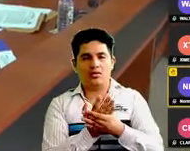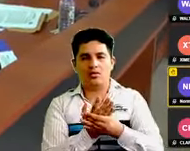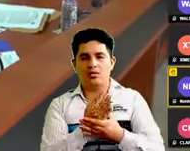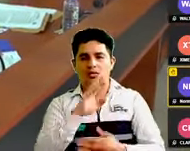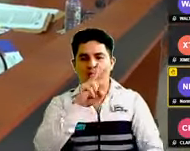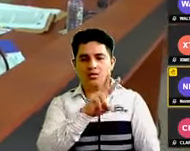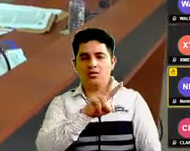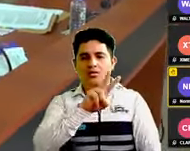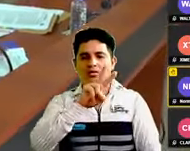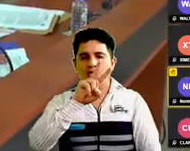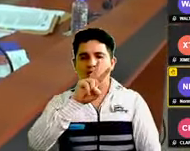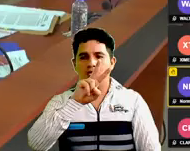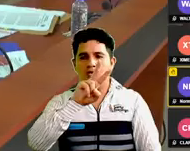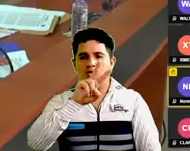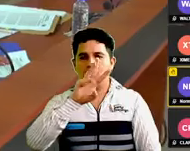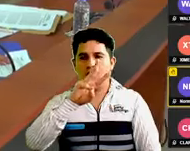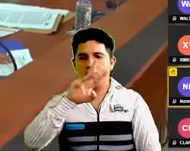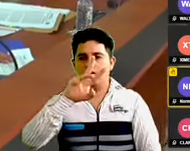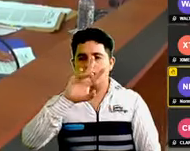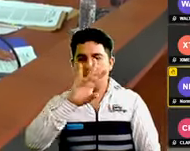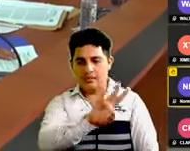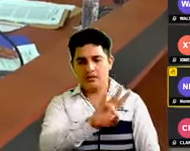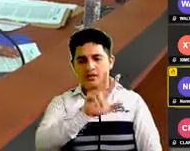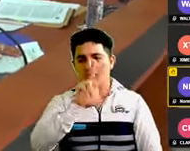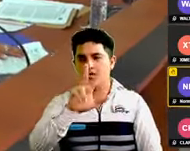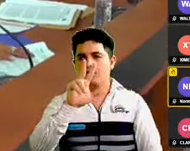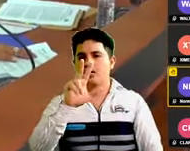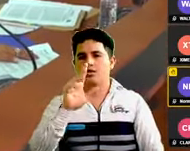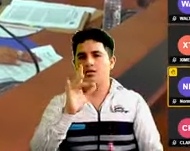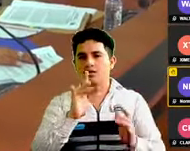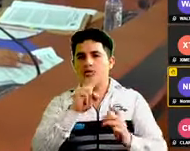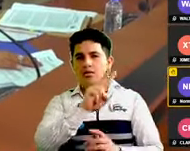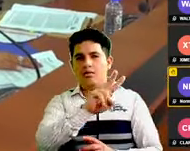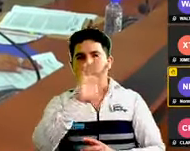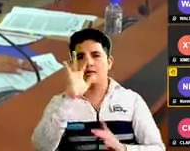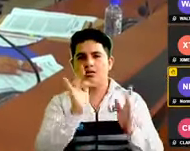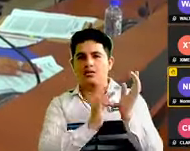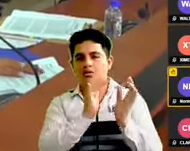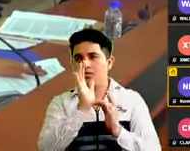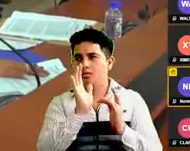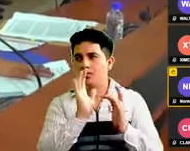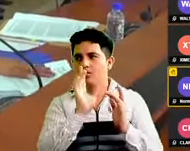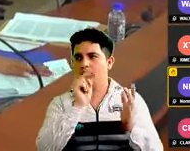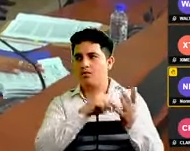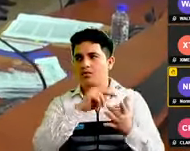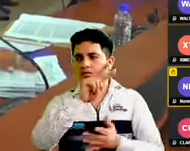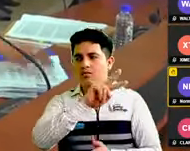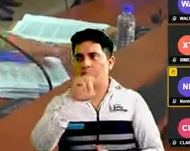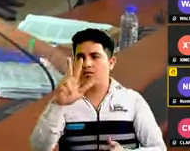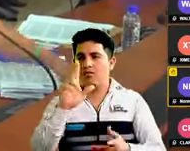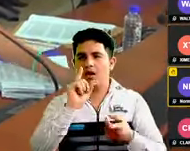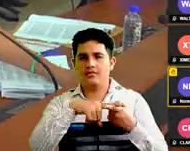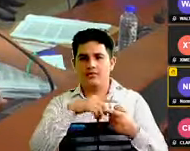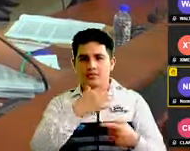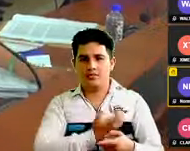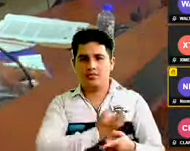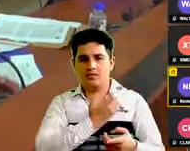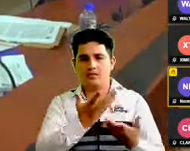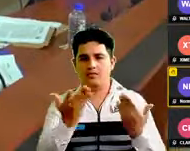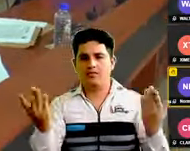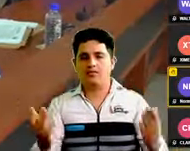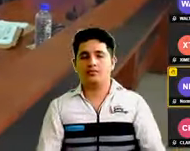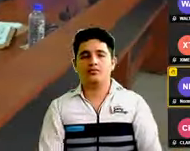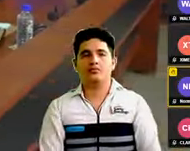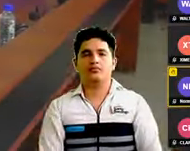número 273 de la sesión ordinaria celebrada el 25 de abril de 2023. Hasta ahí mi moción. Hay